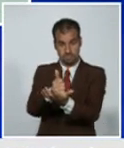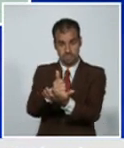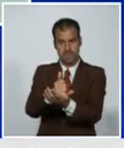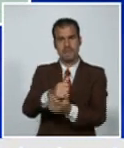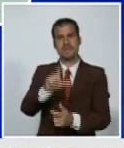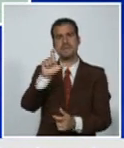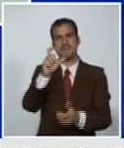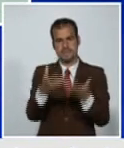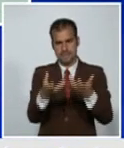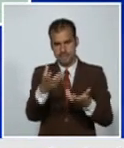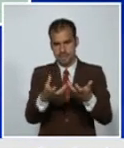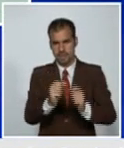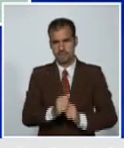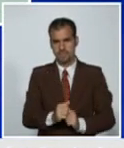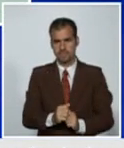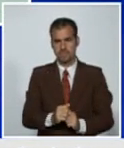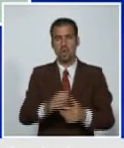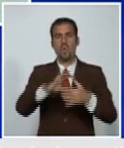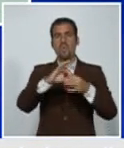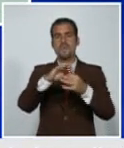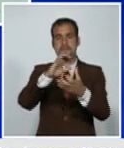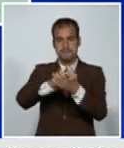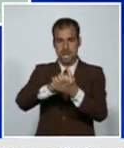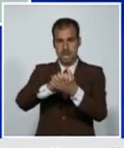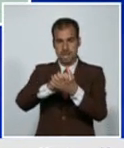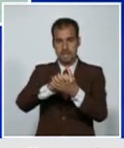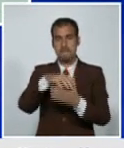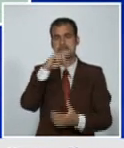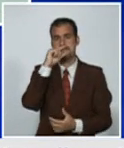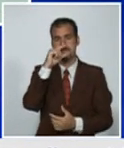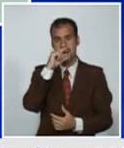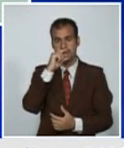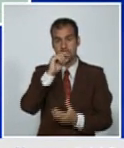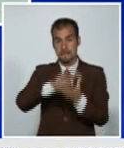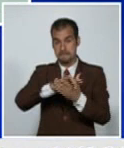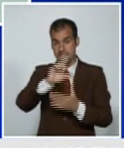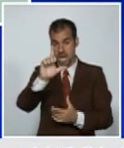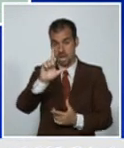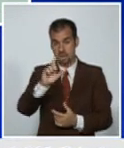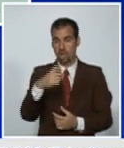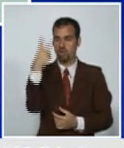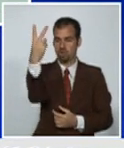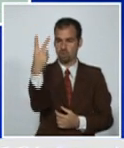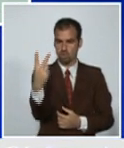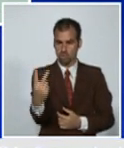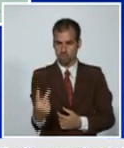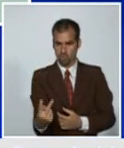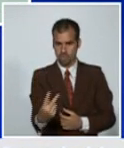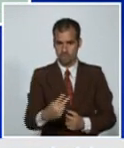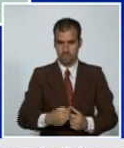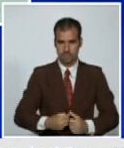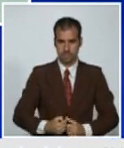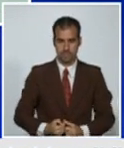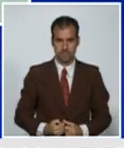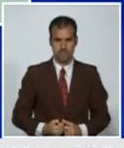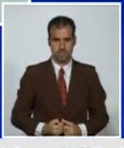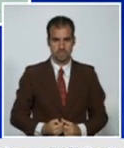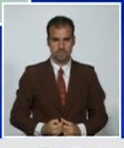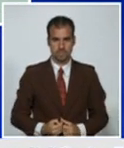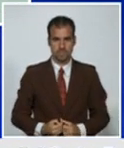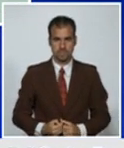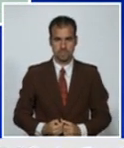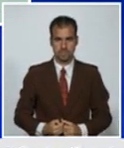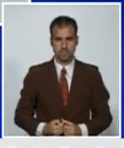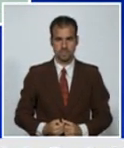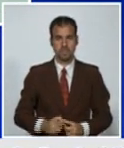Candelaria, Guira de Melena, Bauta y Mariel, 2 casos autóctonos en cada uno. En